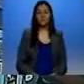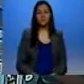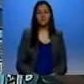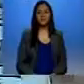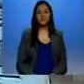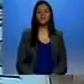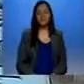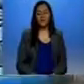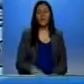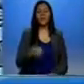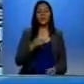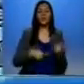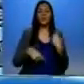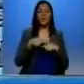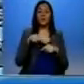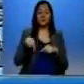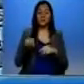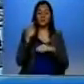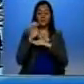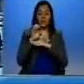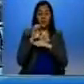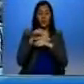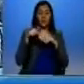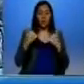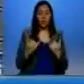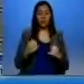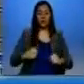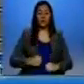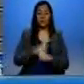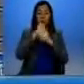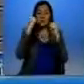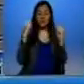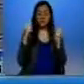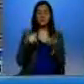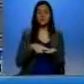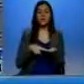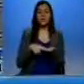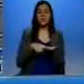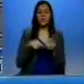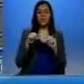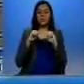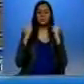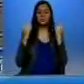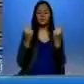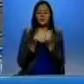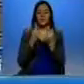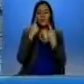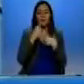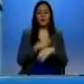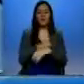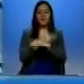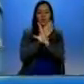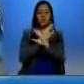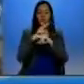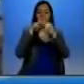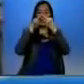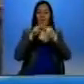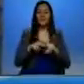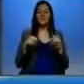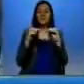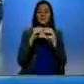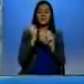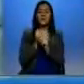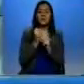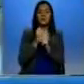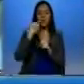Y de regreso a nuestro país, les contamos que esta mañana se realizó una sesión de gabinete virtual para revisar varias acciones de gobierno.